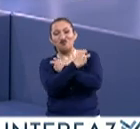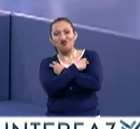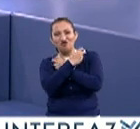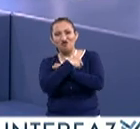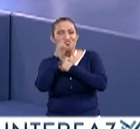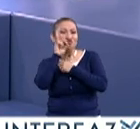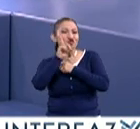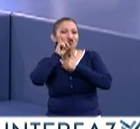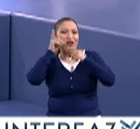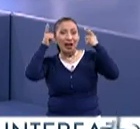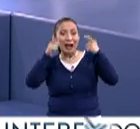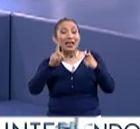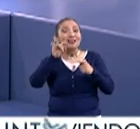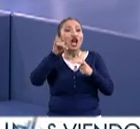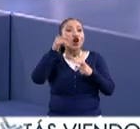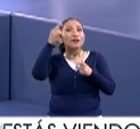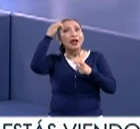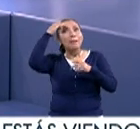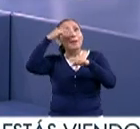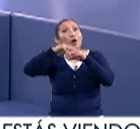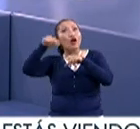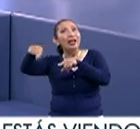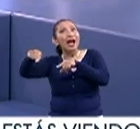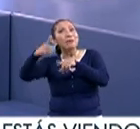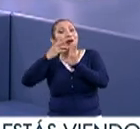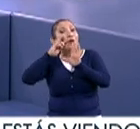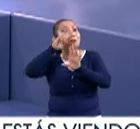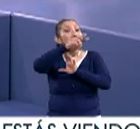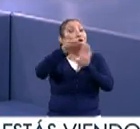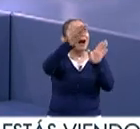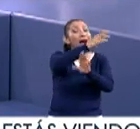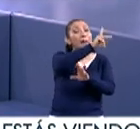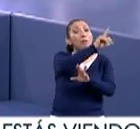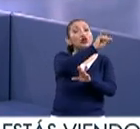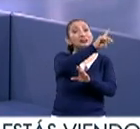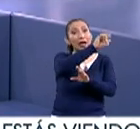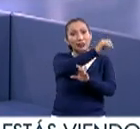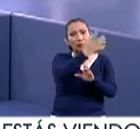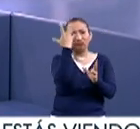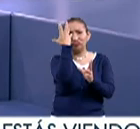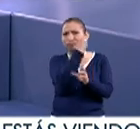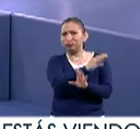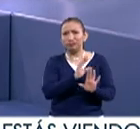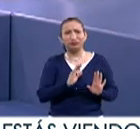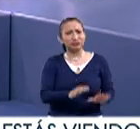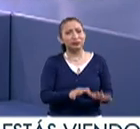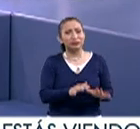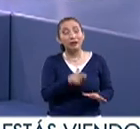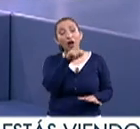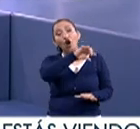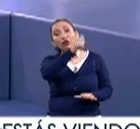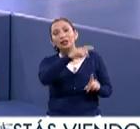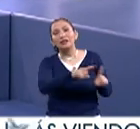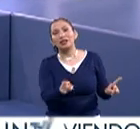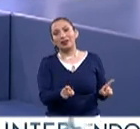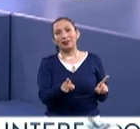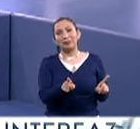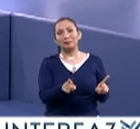tenemos es la de Diego Rivera. Sí. Si vemos, por ejemplo, las que hizo Posada, que son espléndidas, son otra